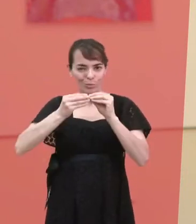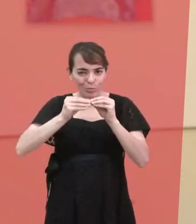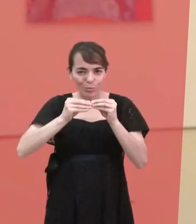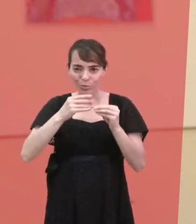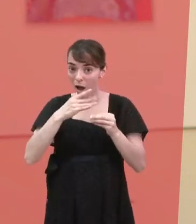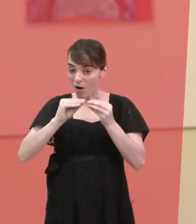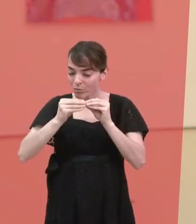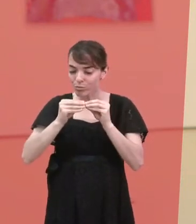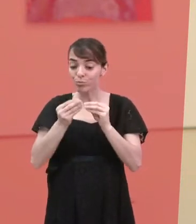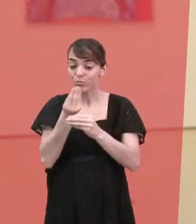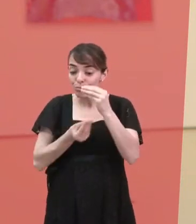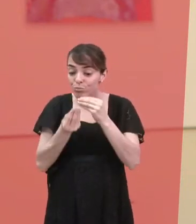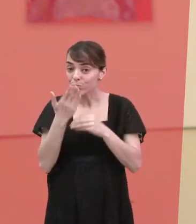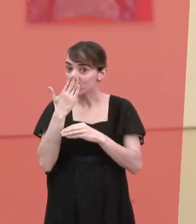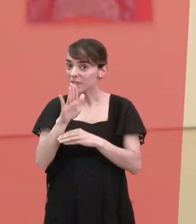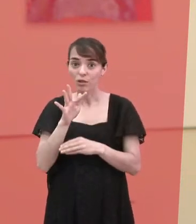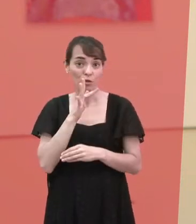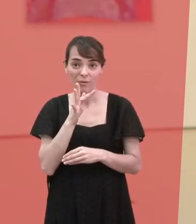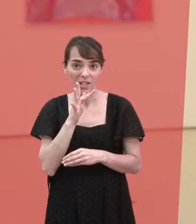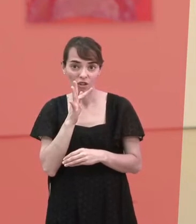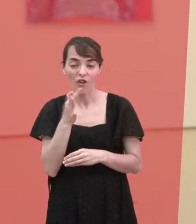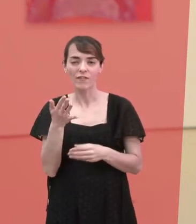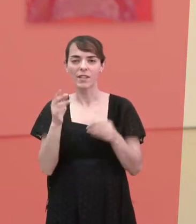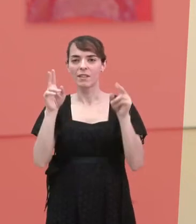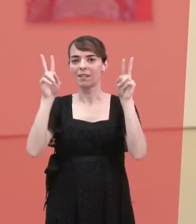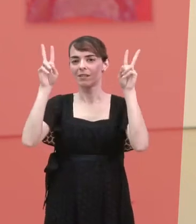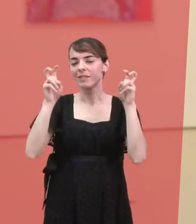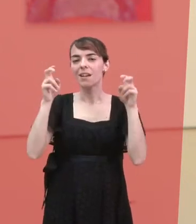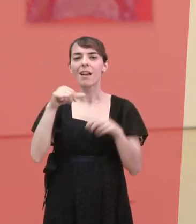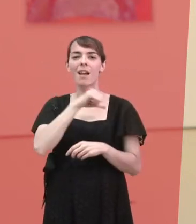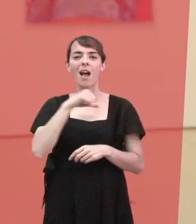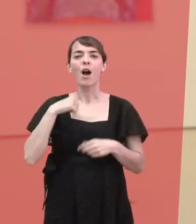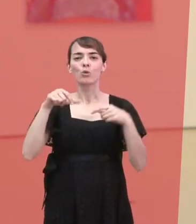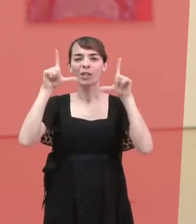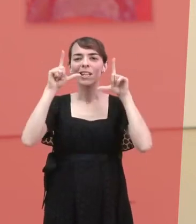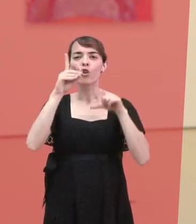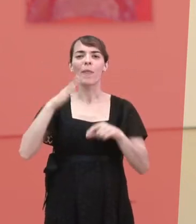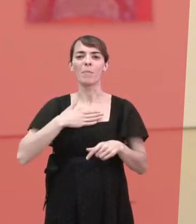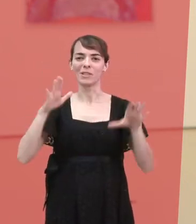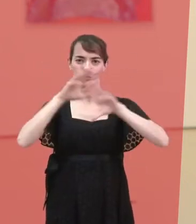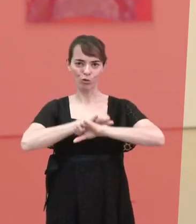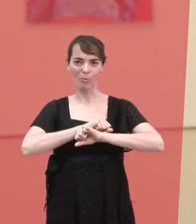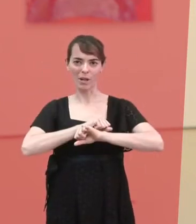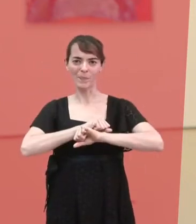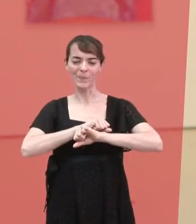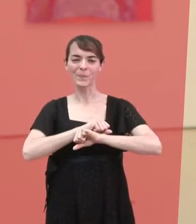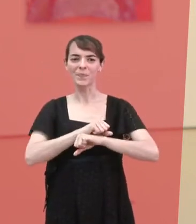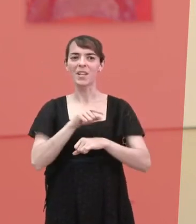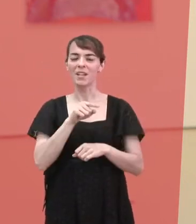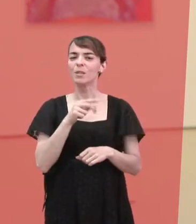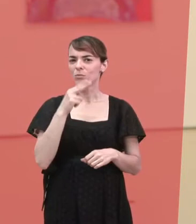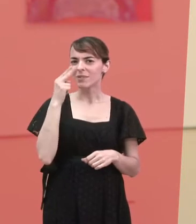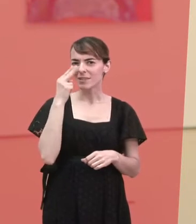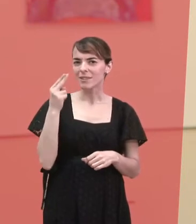mismo está salido, todavía no ha sido presentado, que es un autorretrato de mi sombra. Y eso es muy,